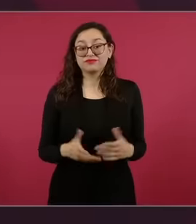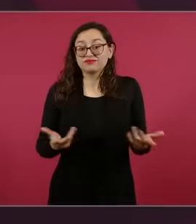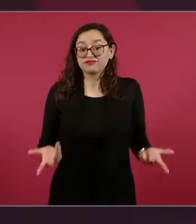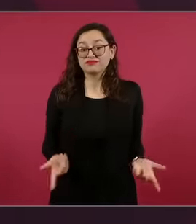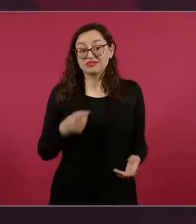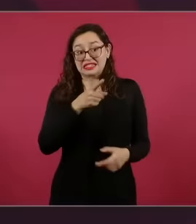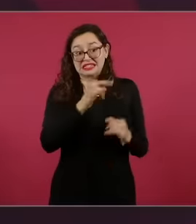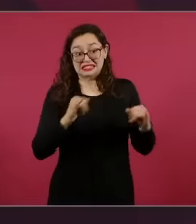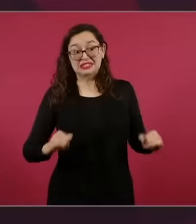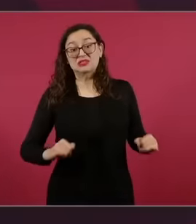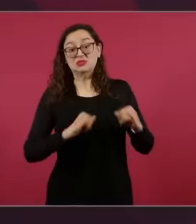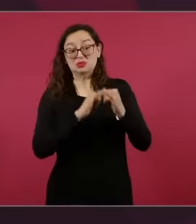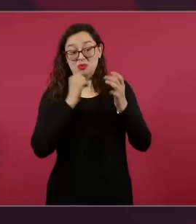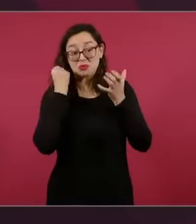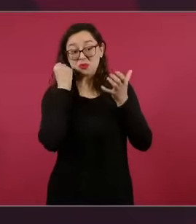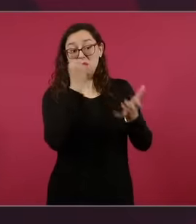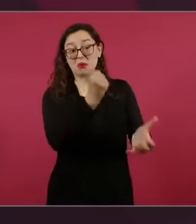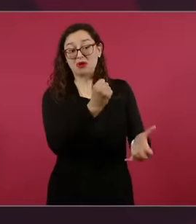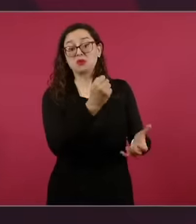mantener ese instituto?